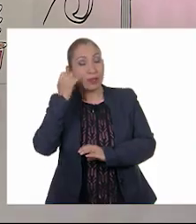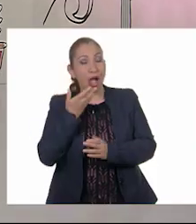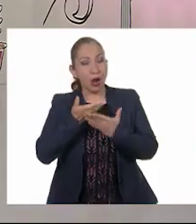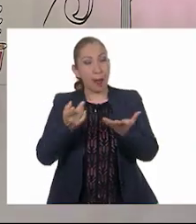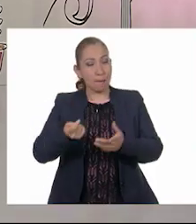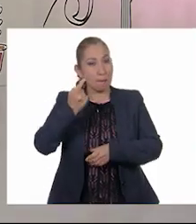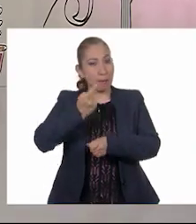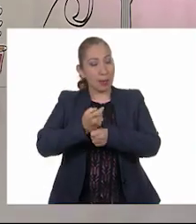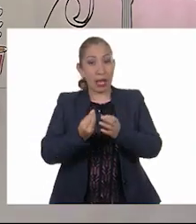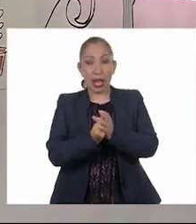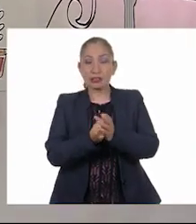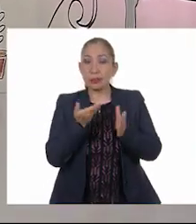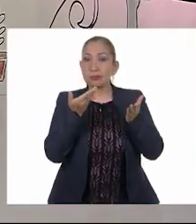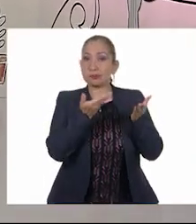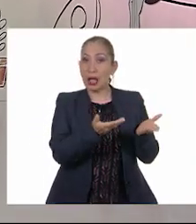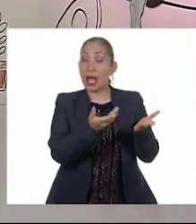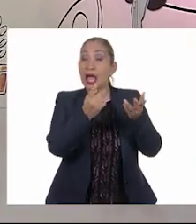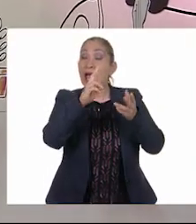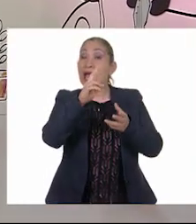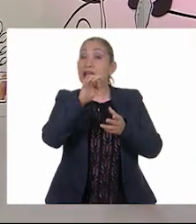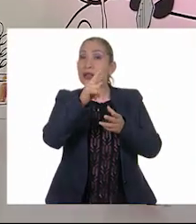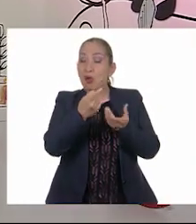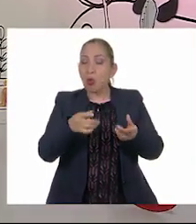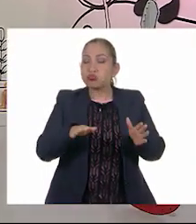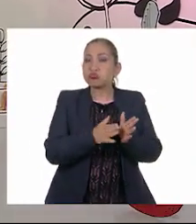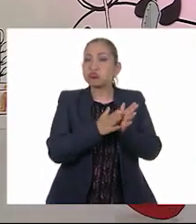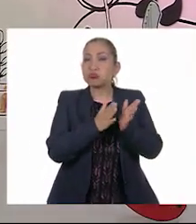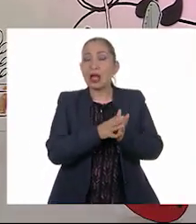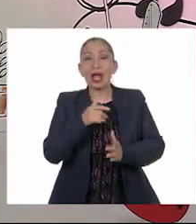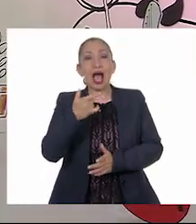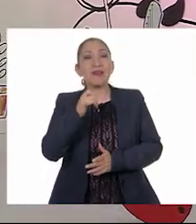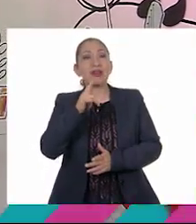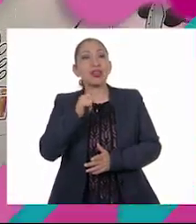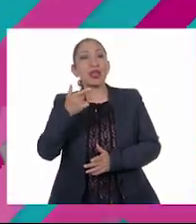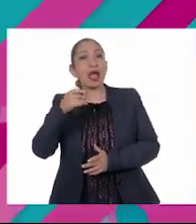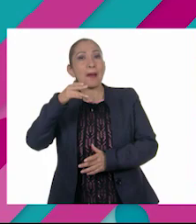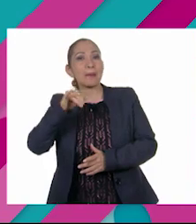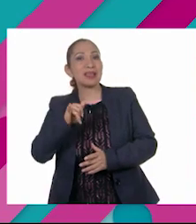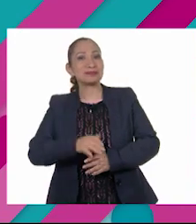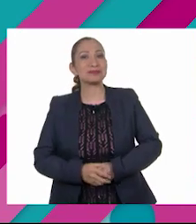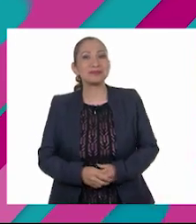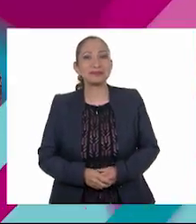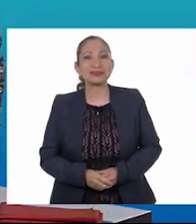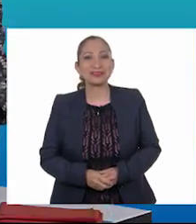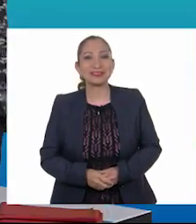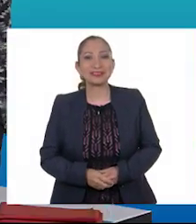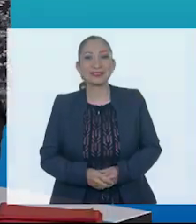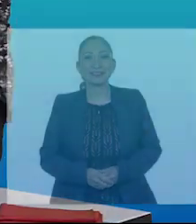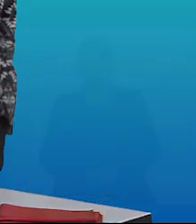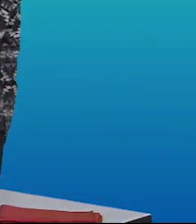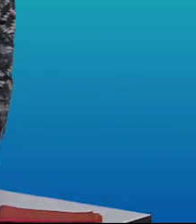nuestra primera clase, que es la clase de ritmo que lleva Alfredo y Gaby. ¡Adelante!